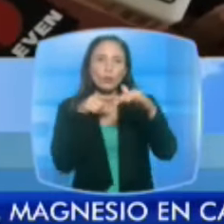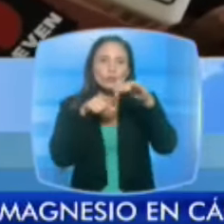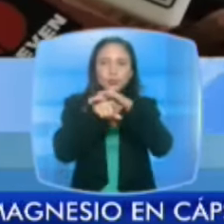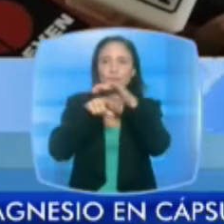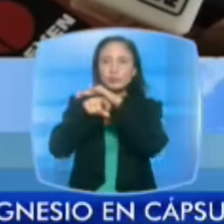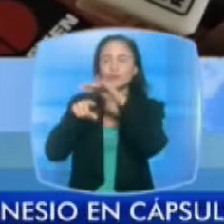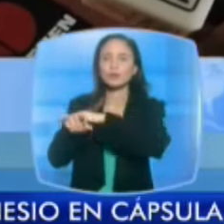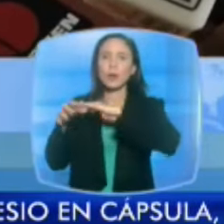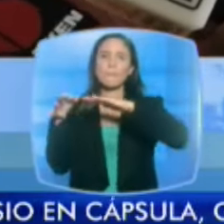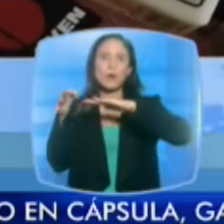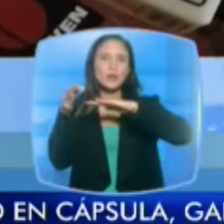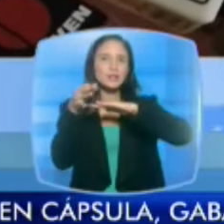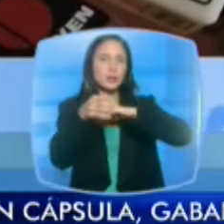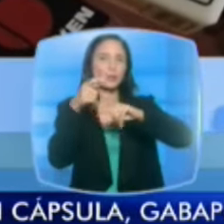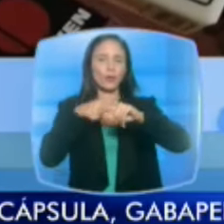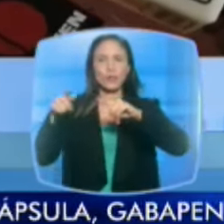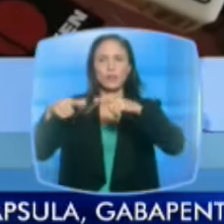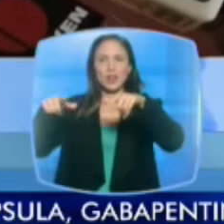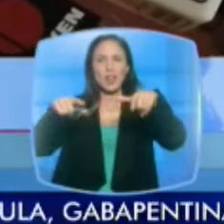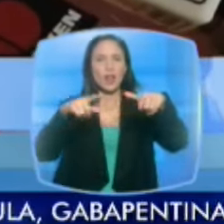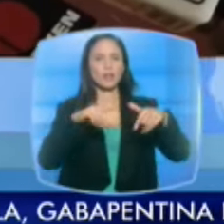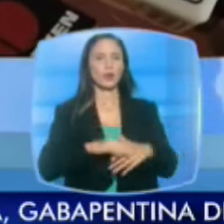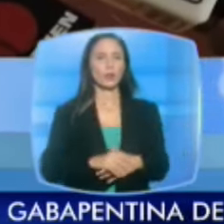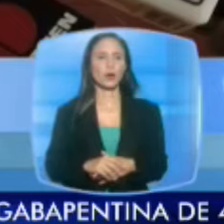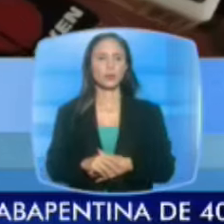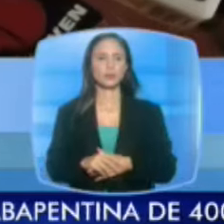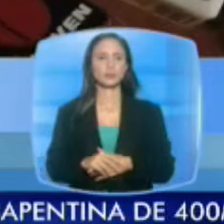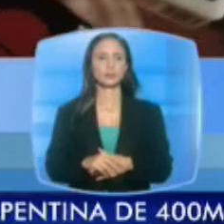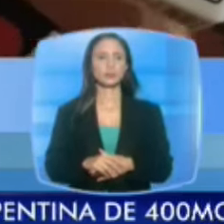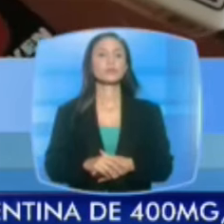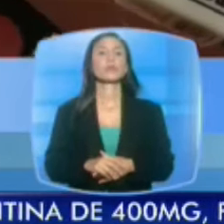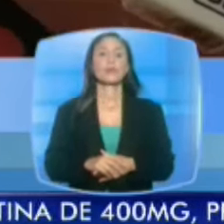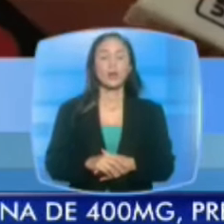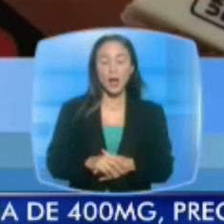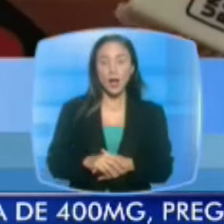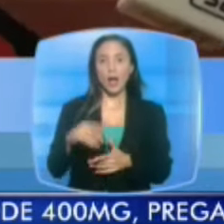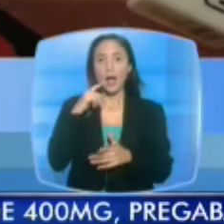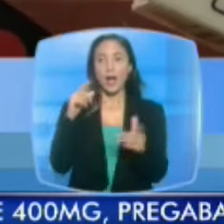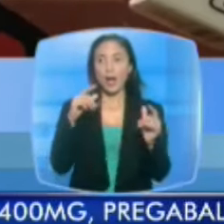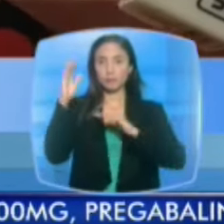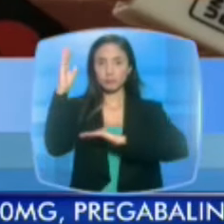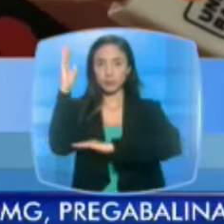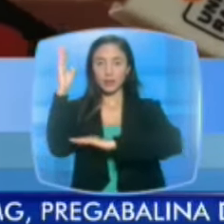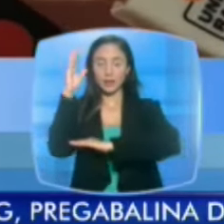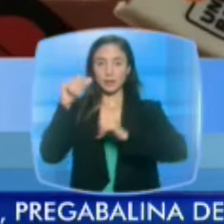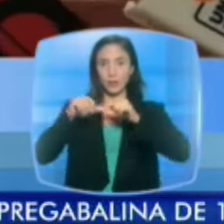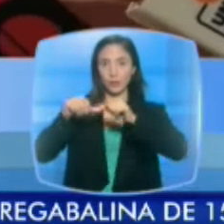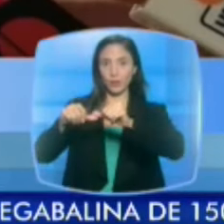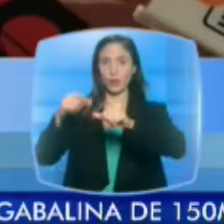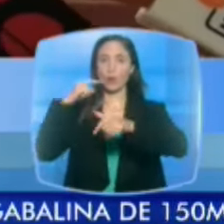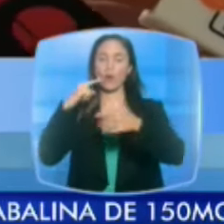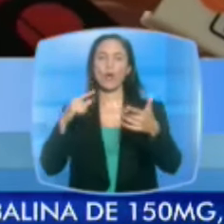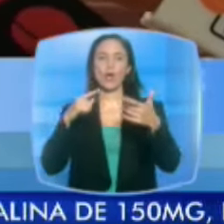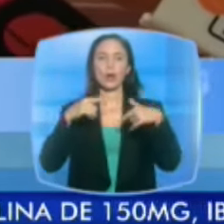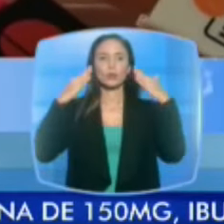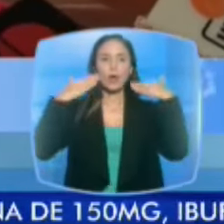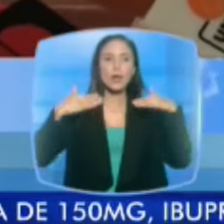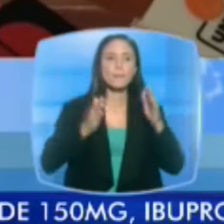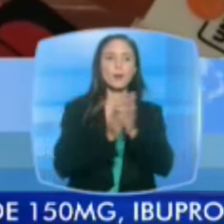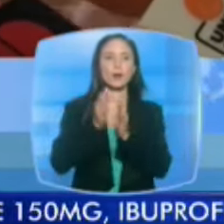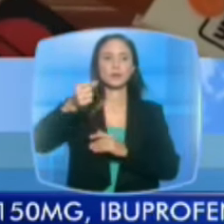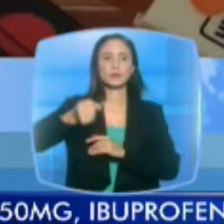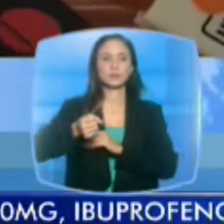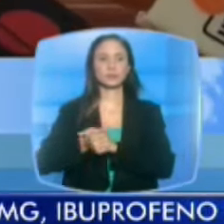municipios y es aquella que se queda en el templo cuando la Divina Pastora, que se